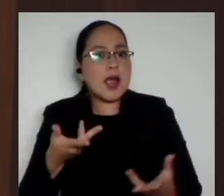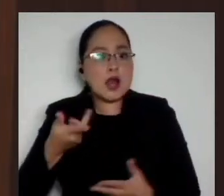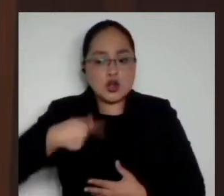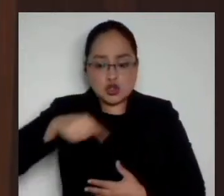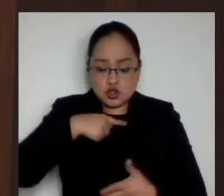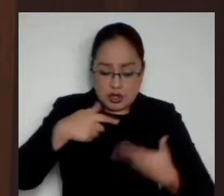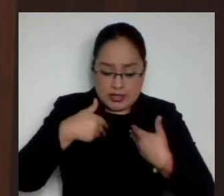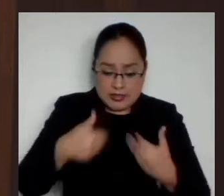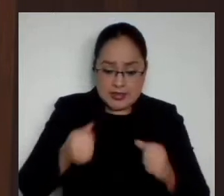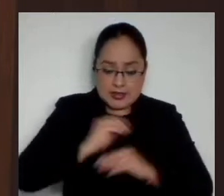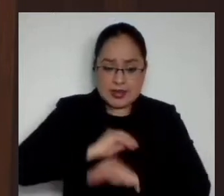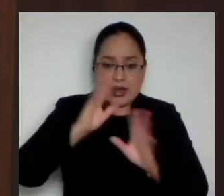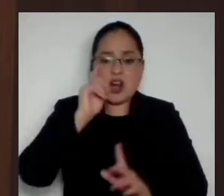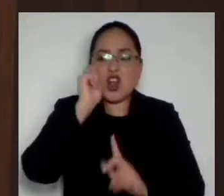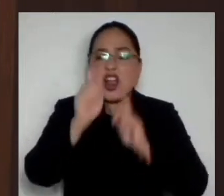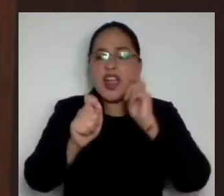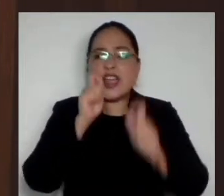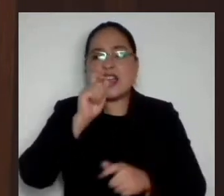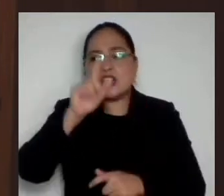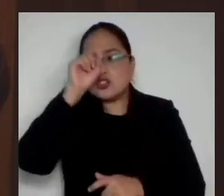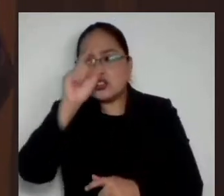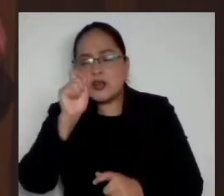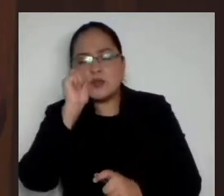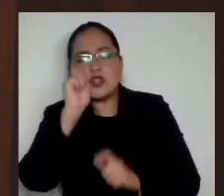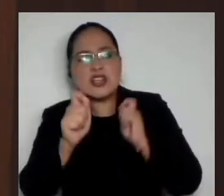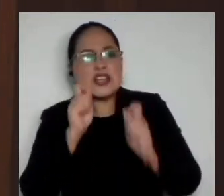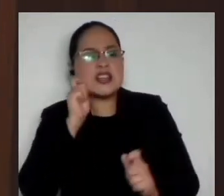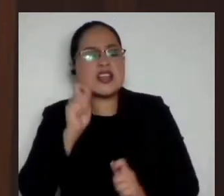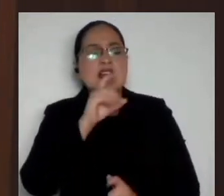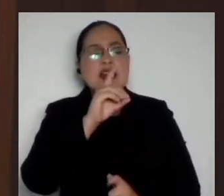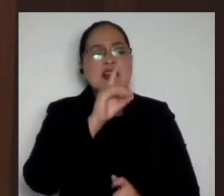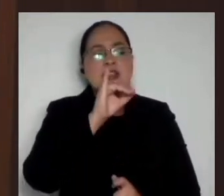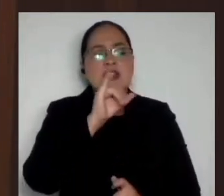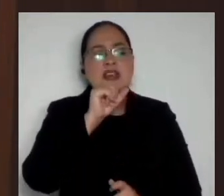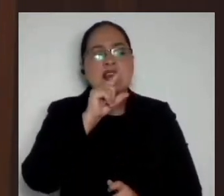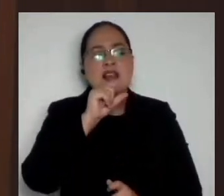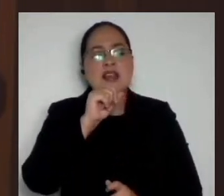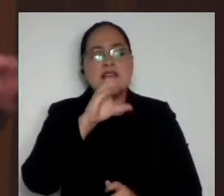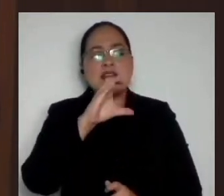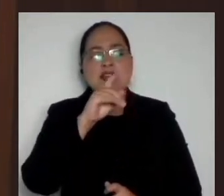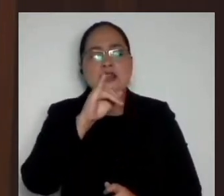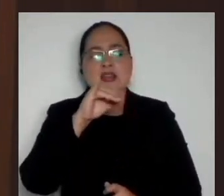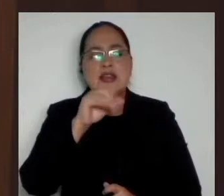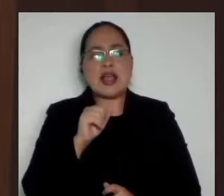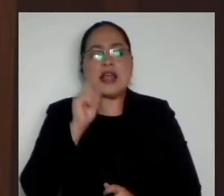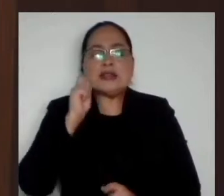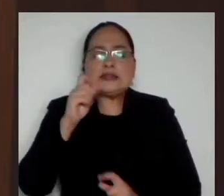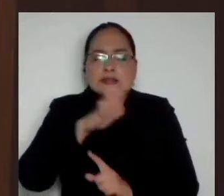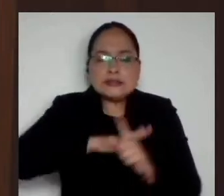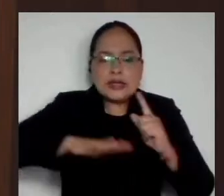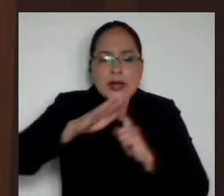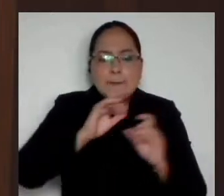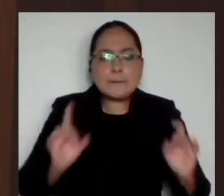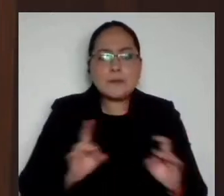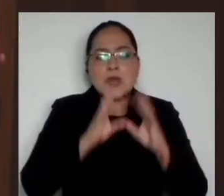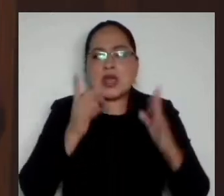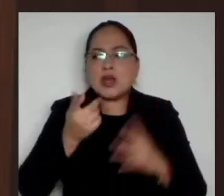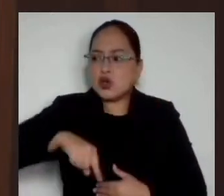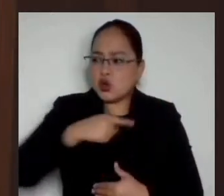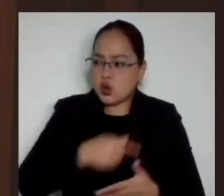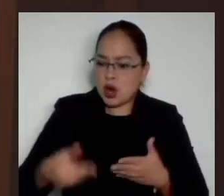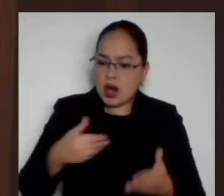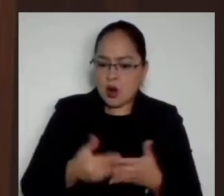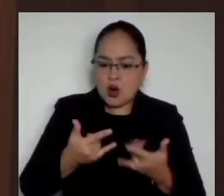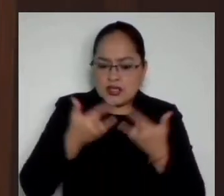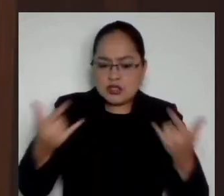dialéctica como las condiciones y las circunstancias de los acontecimientos en los que nos encontramos en el tiempo y en